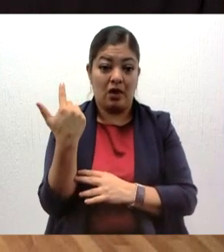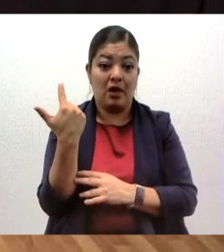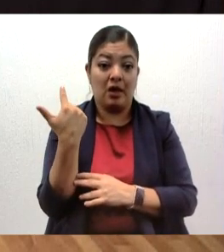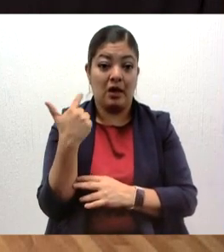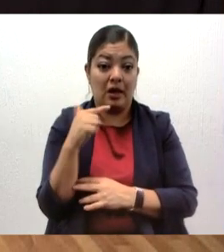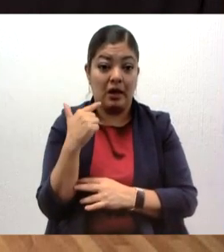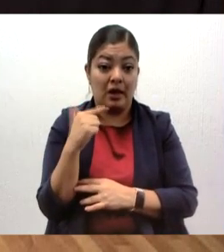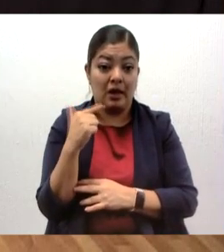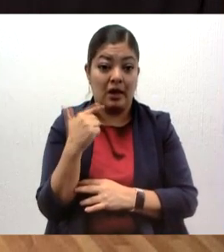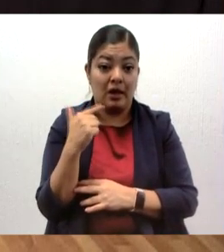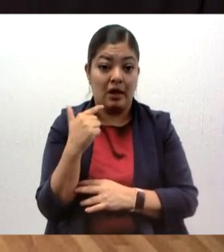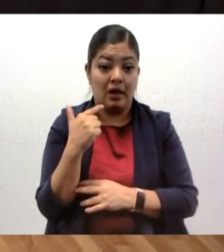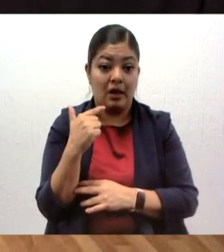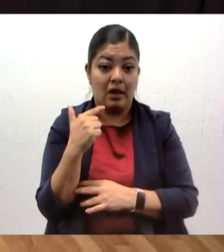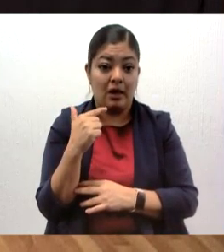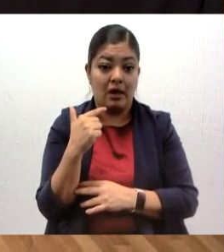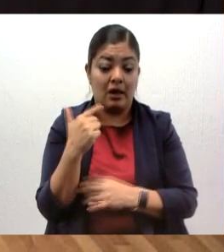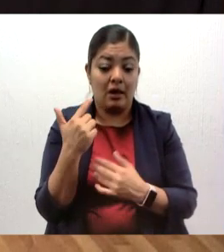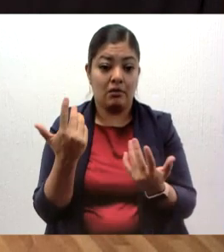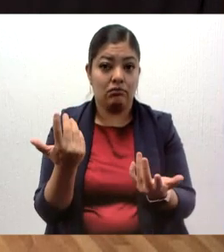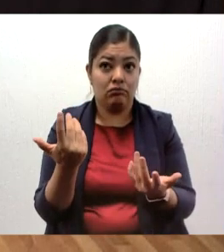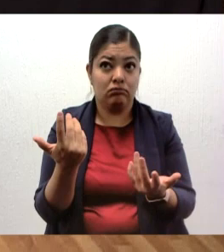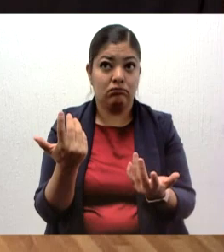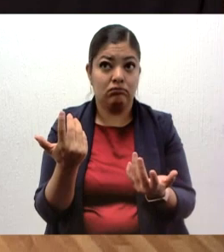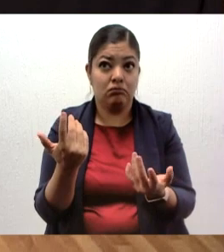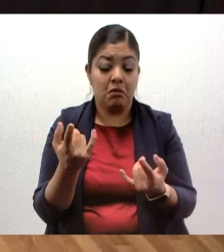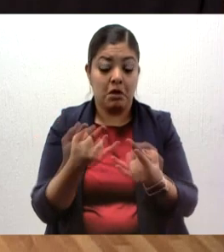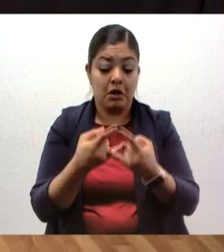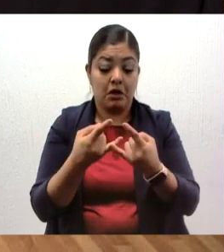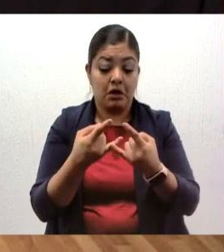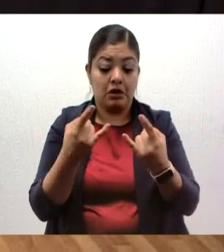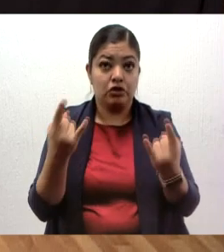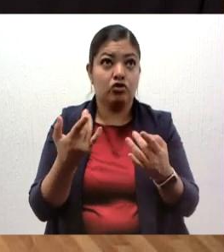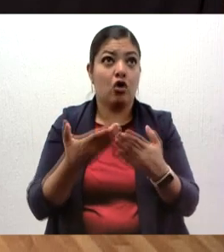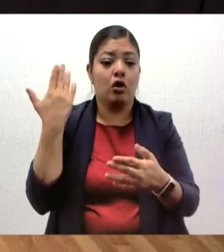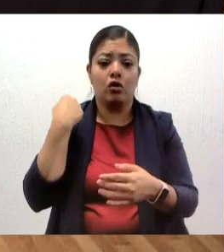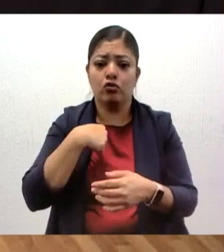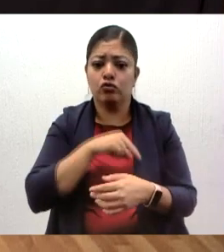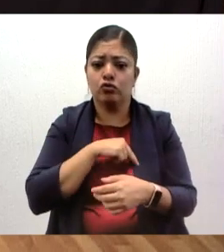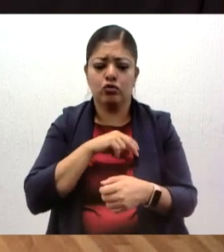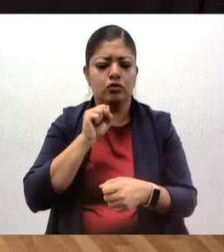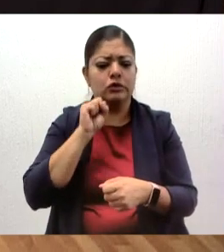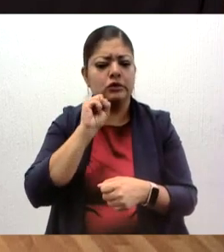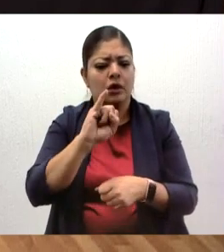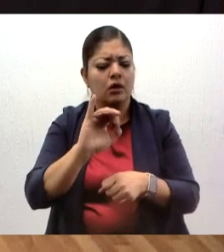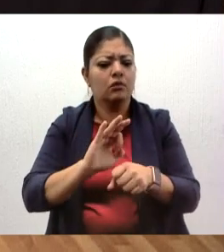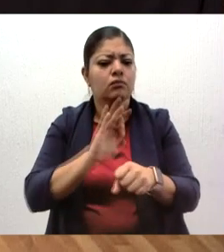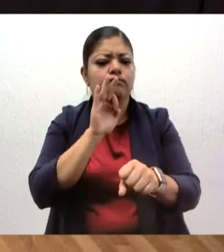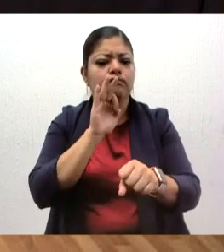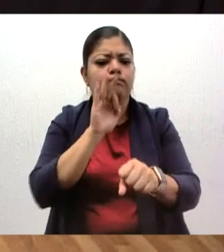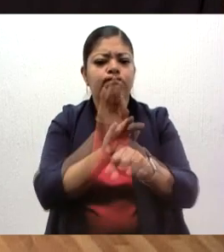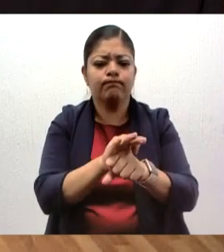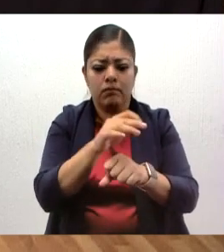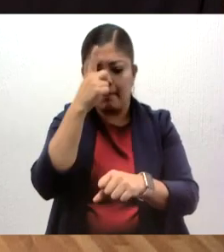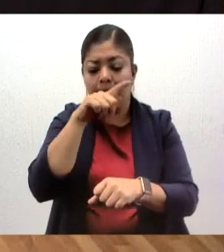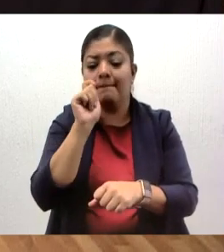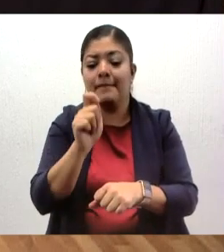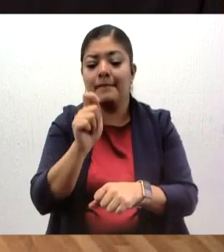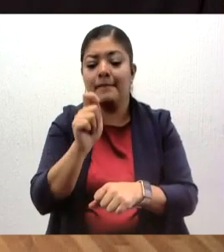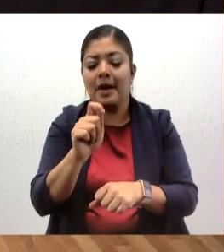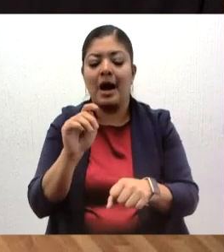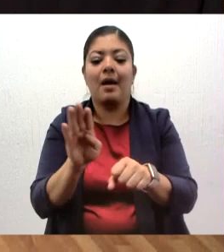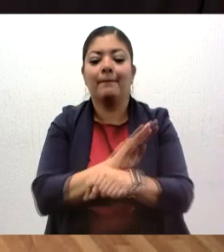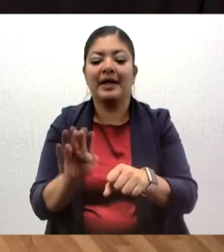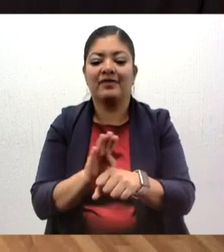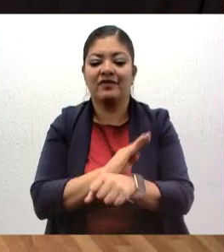universidad queda en la historia que siempre hemos respaldado todo lo que beneficie el fortalecimiento y el crecimiento a la